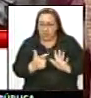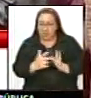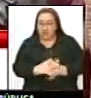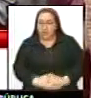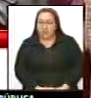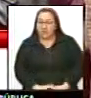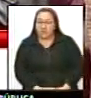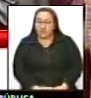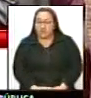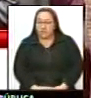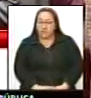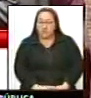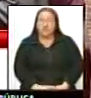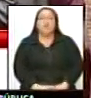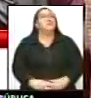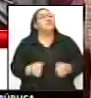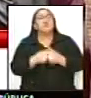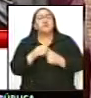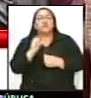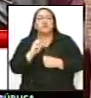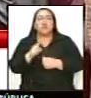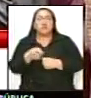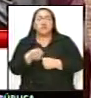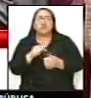1437 es equivalente al